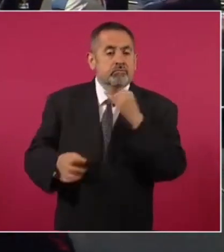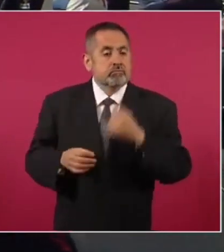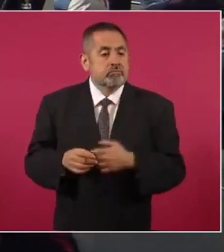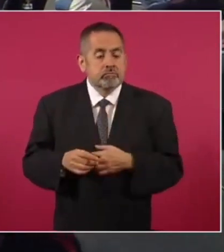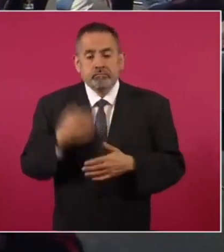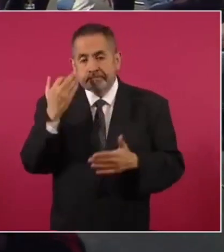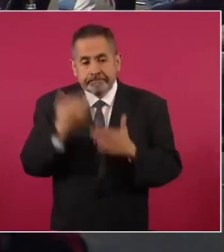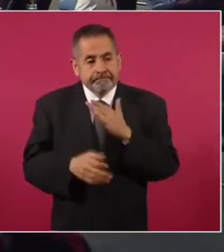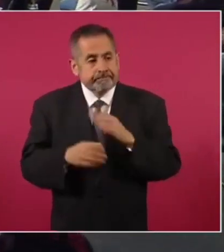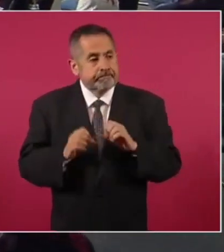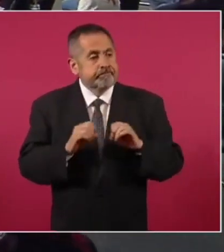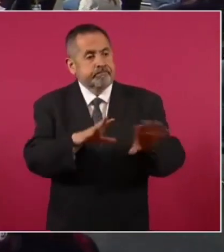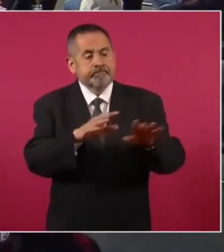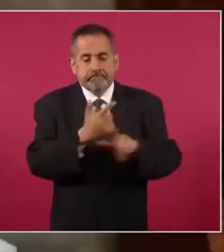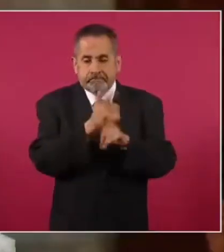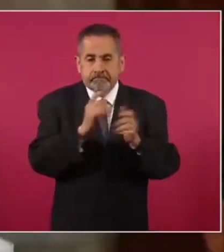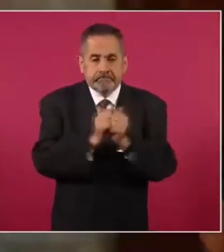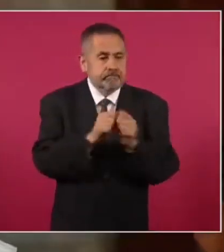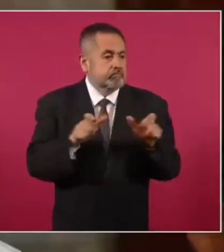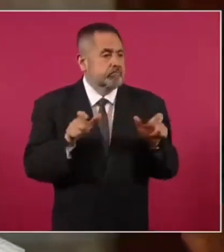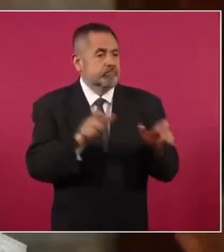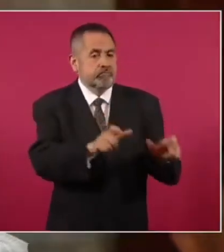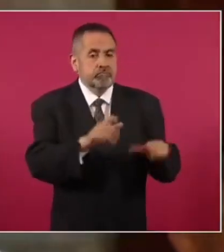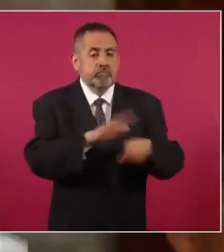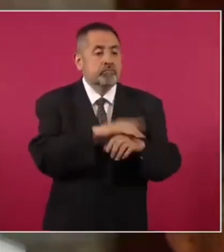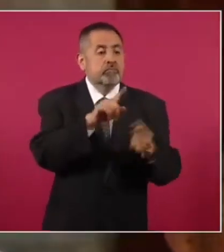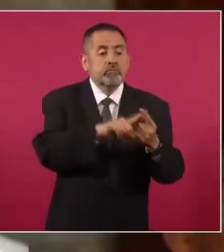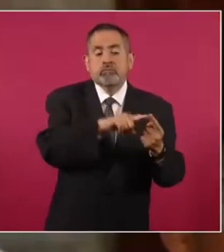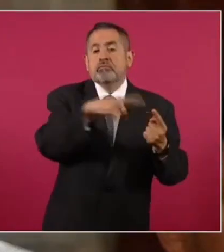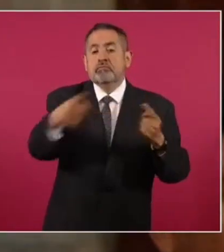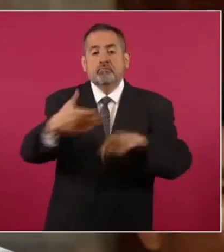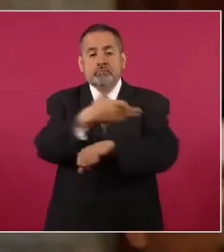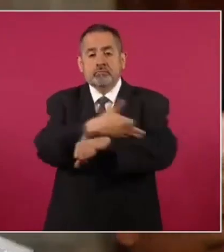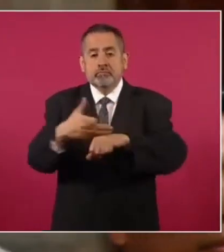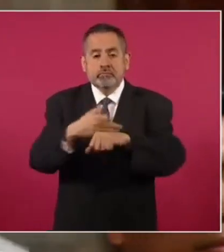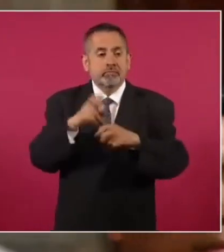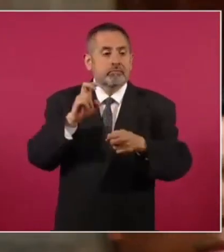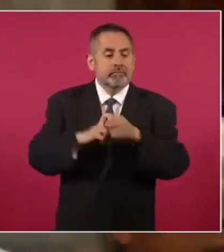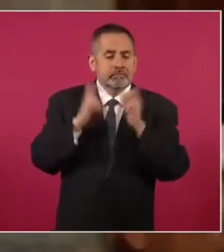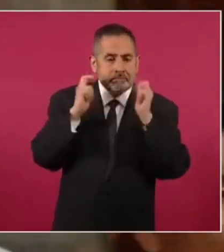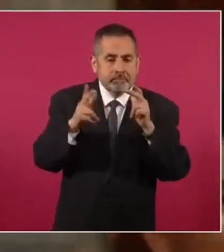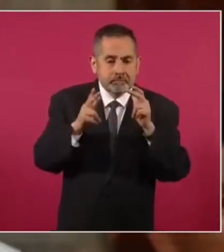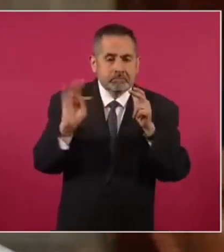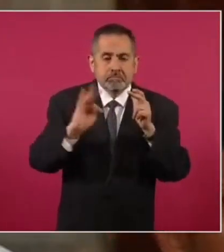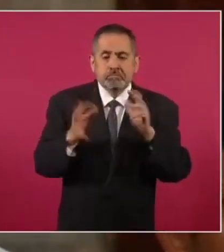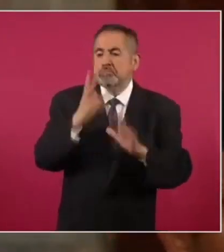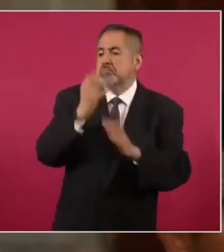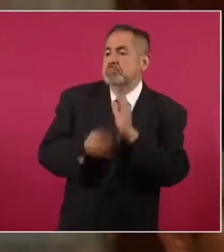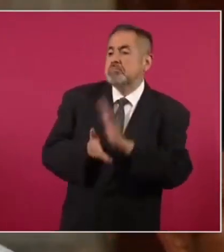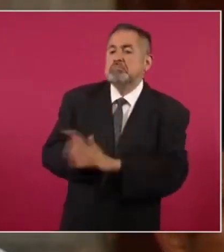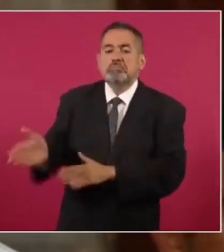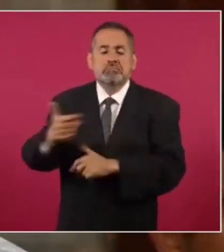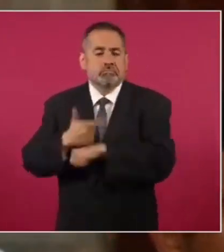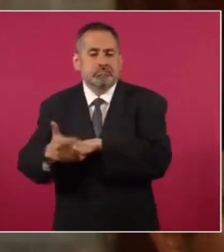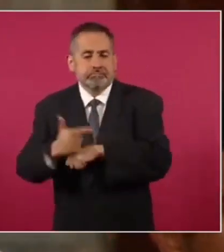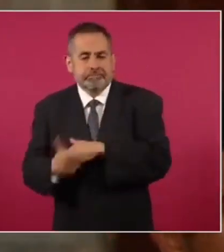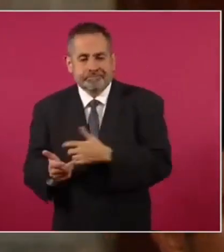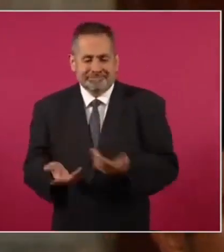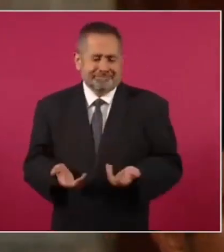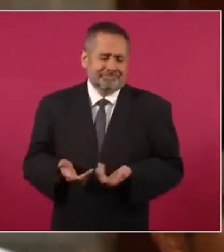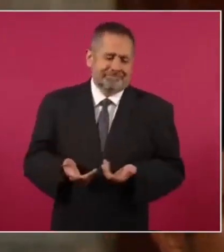en libertad con medidas cautelares porque él tiene un familiar en Chiapas y que podía fugarse a Guatemala. Entonces, es una cuestión que no han tenido